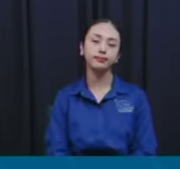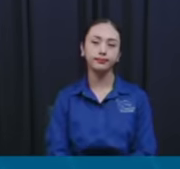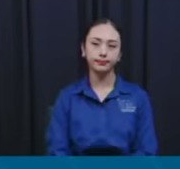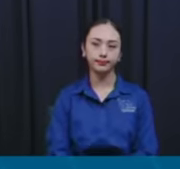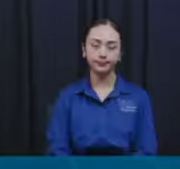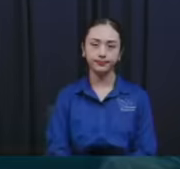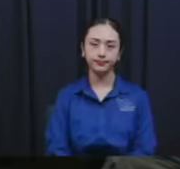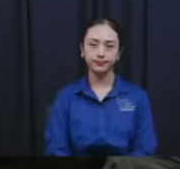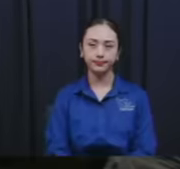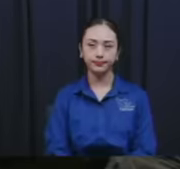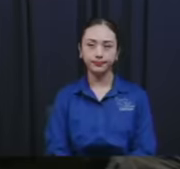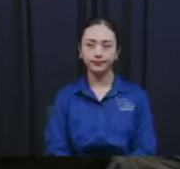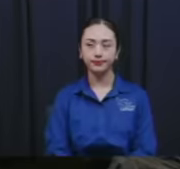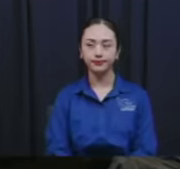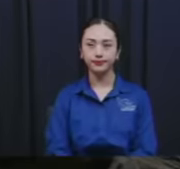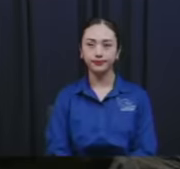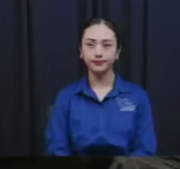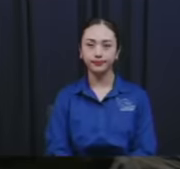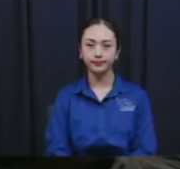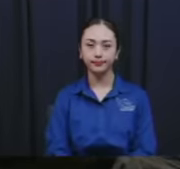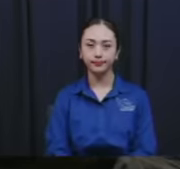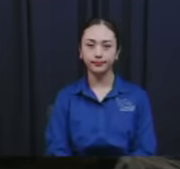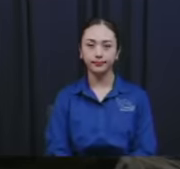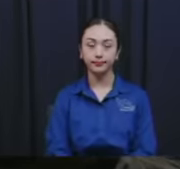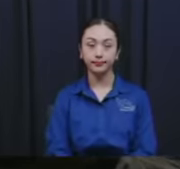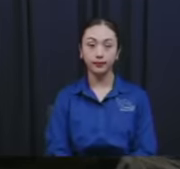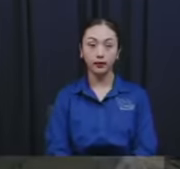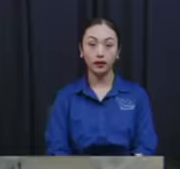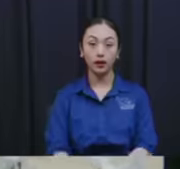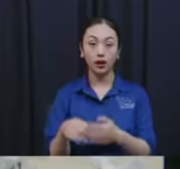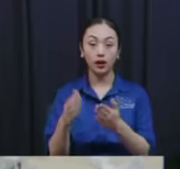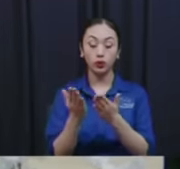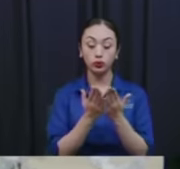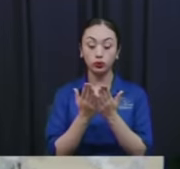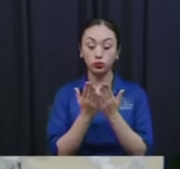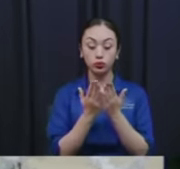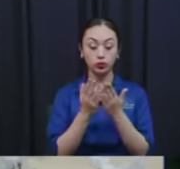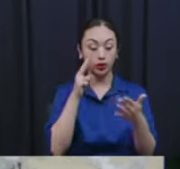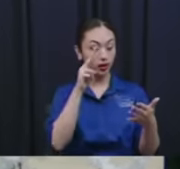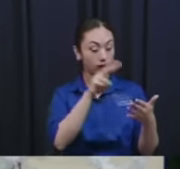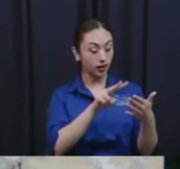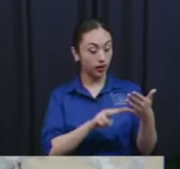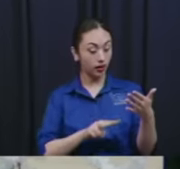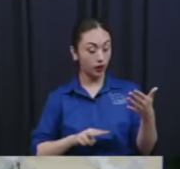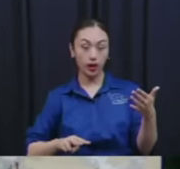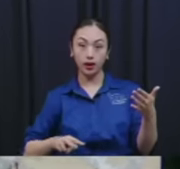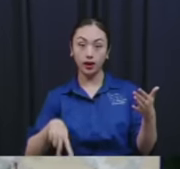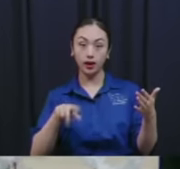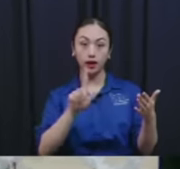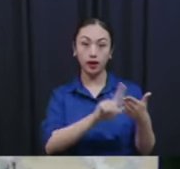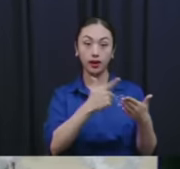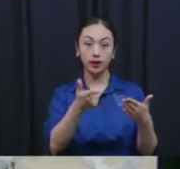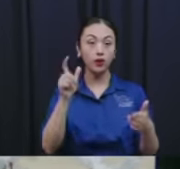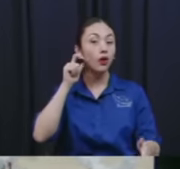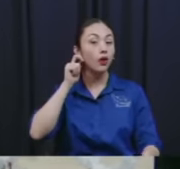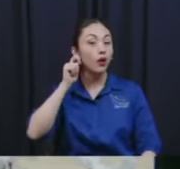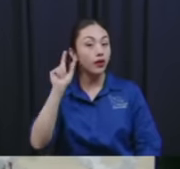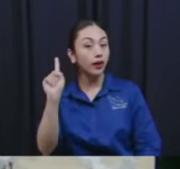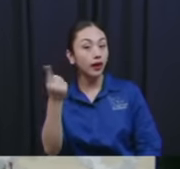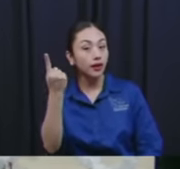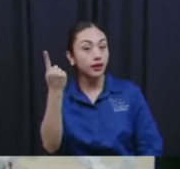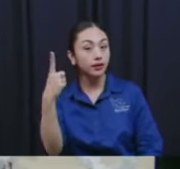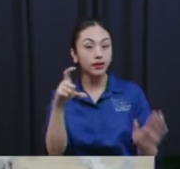en idiomas vamos a ver Génesis qué un un